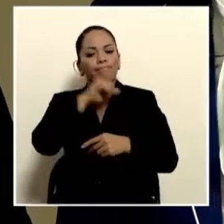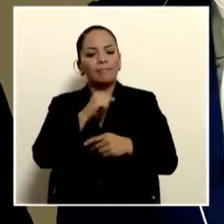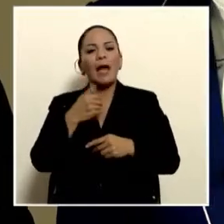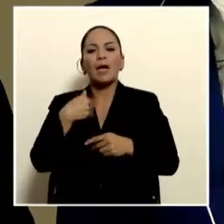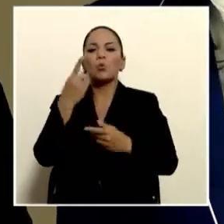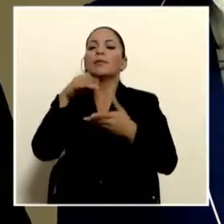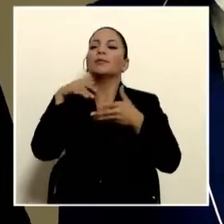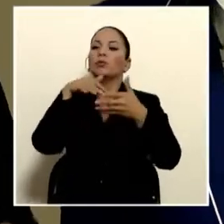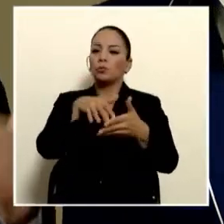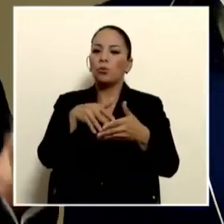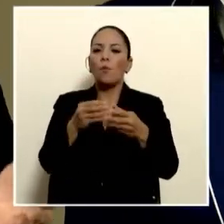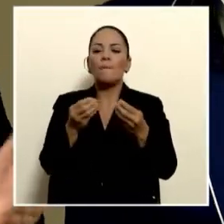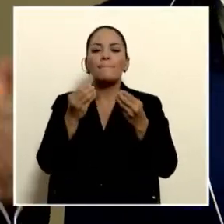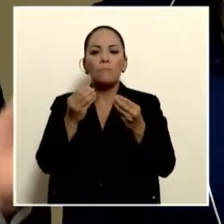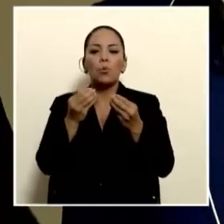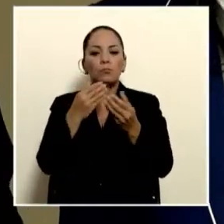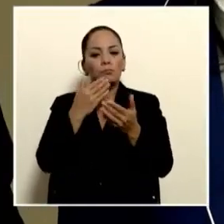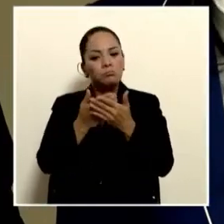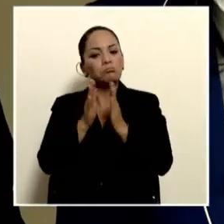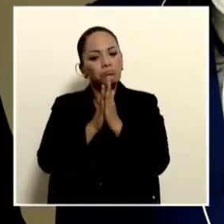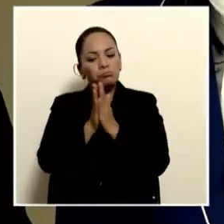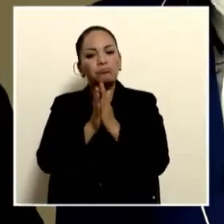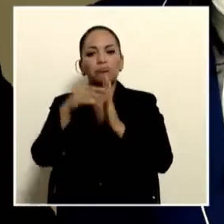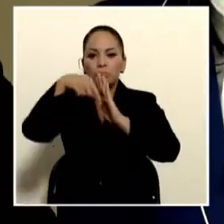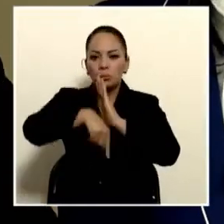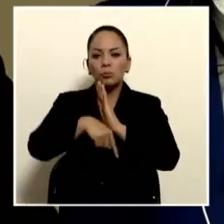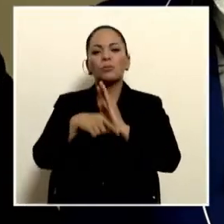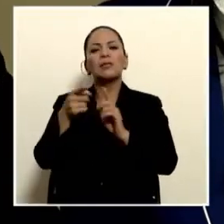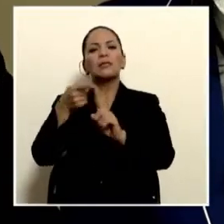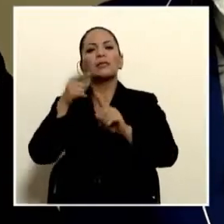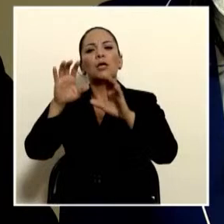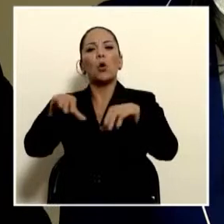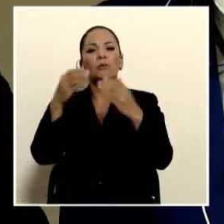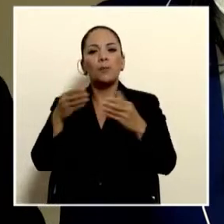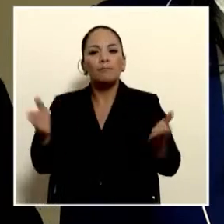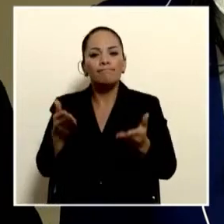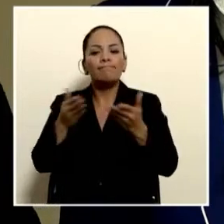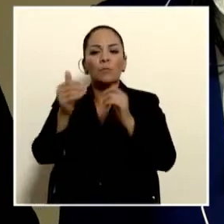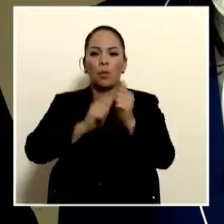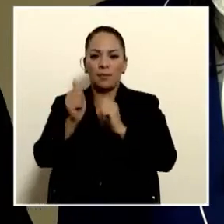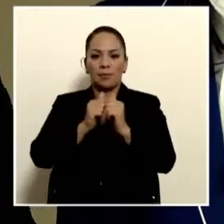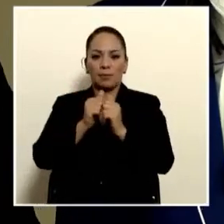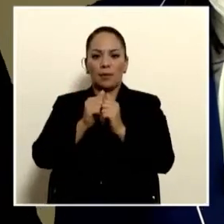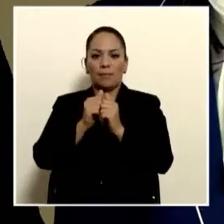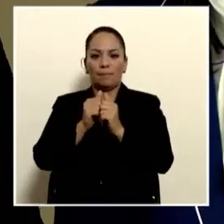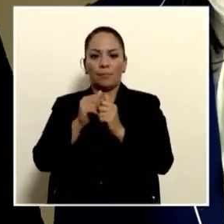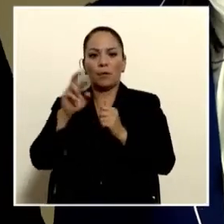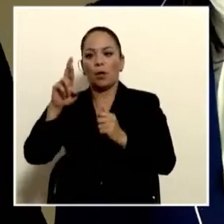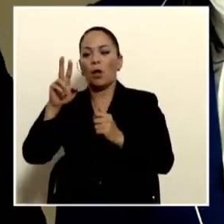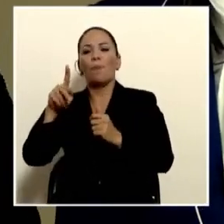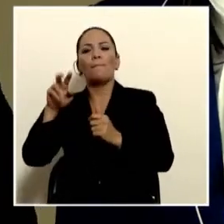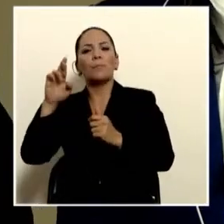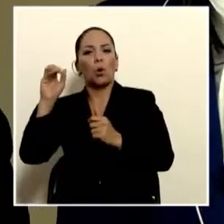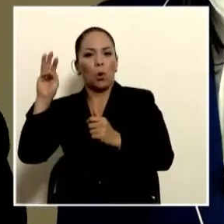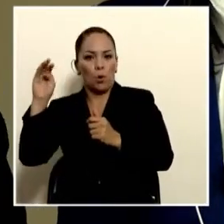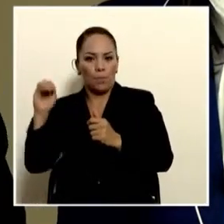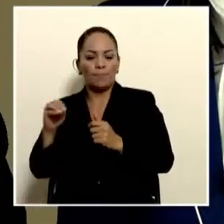estudio muy rico, muy profundo de la Comisión para Promover la Competencia, Coprocom. Ese